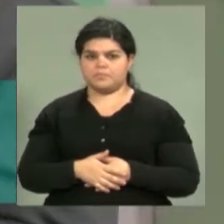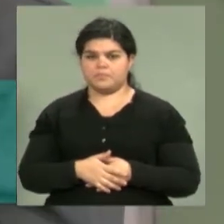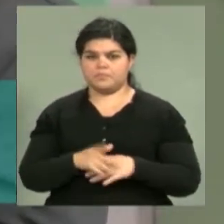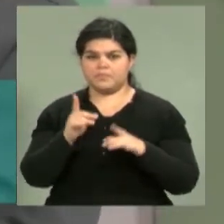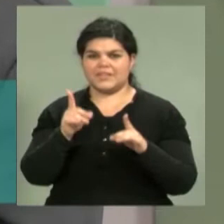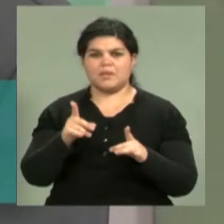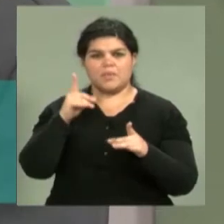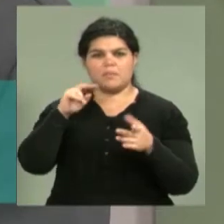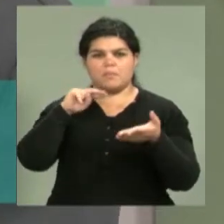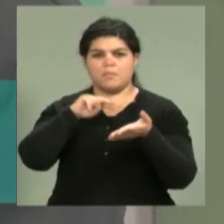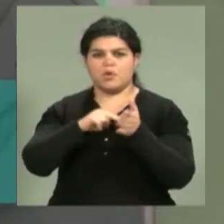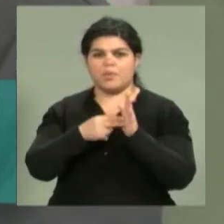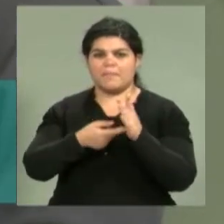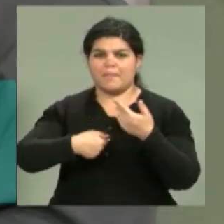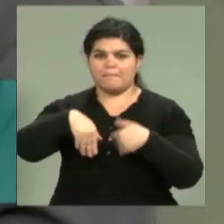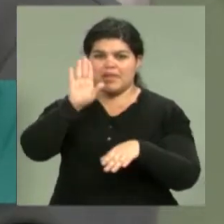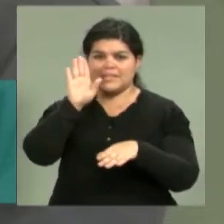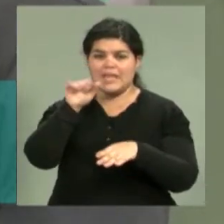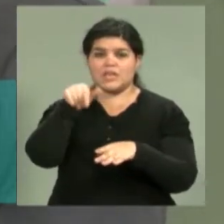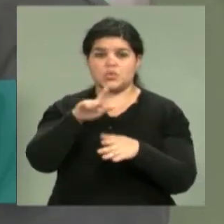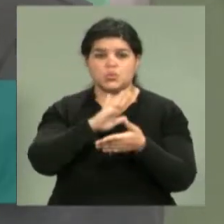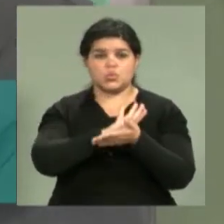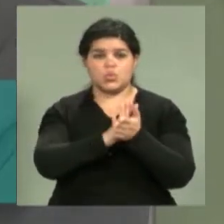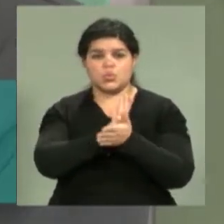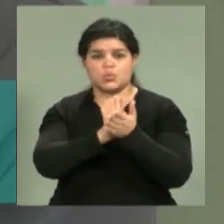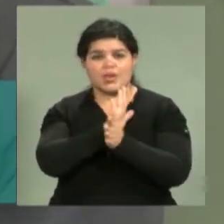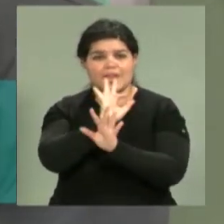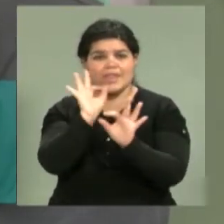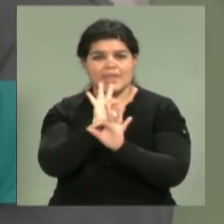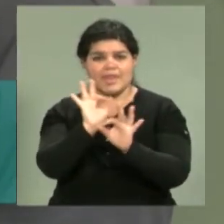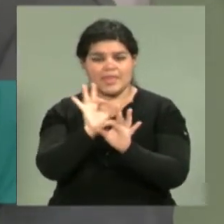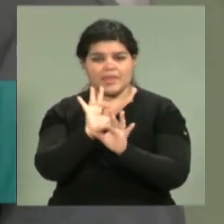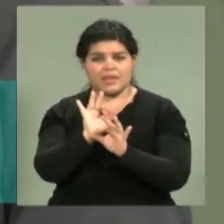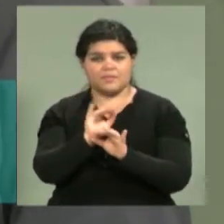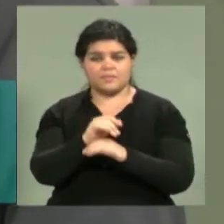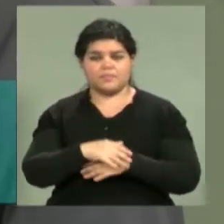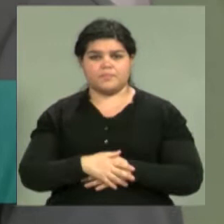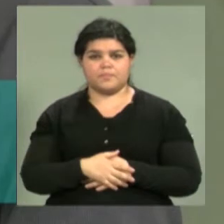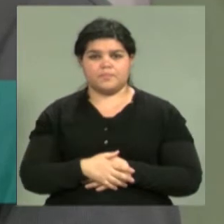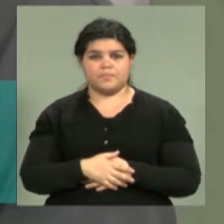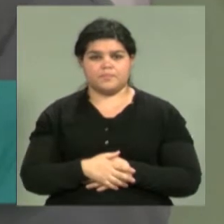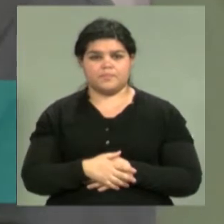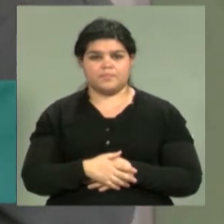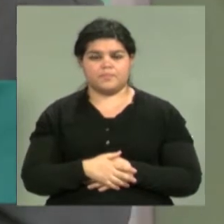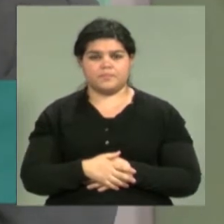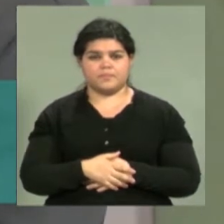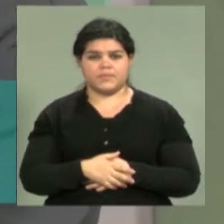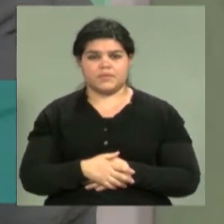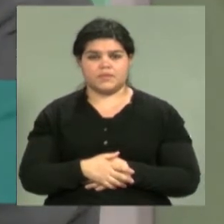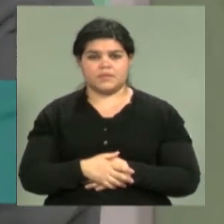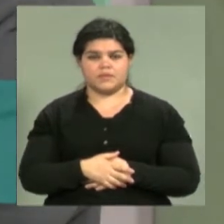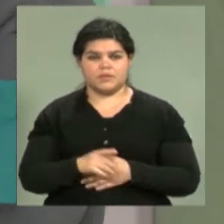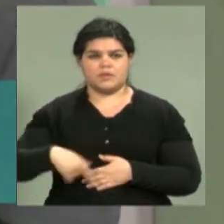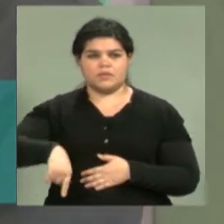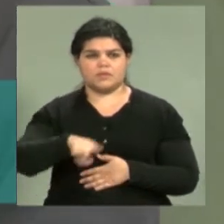genera más problemas en realidad. En vez de solucionar, genera más problemas porque nosotros tenemos